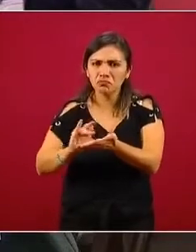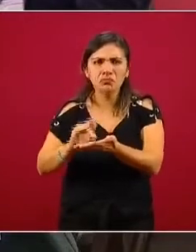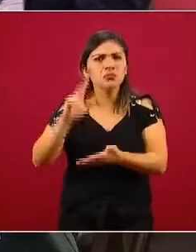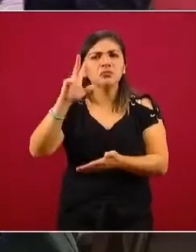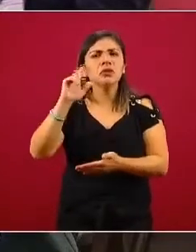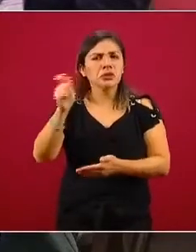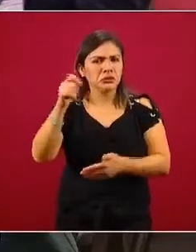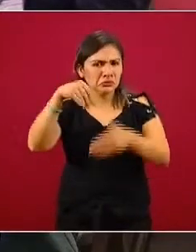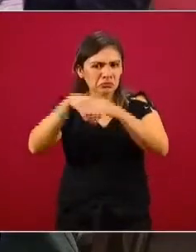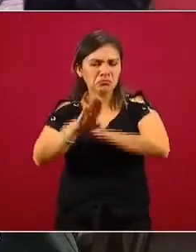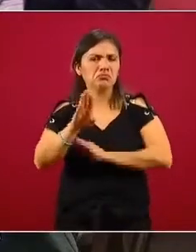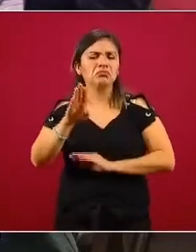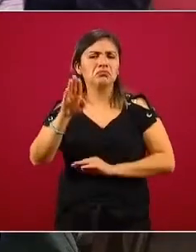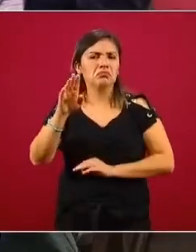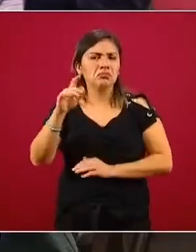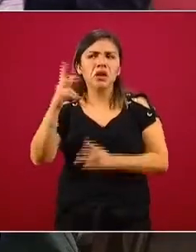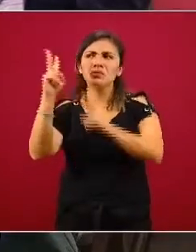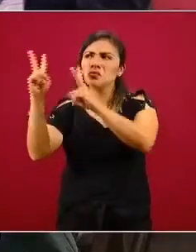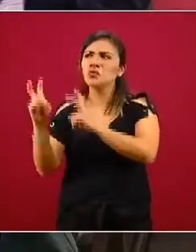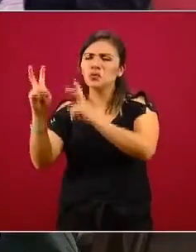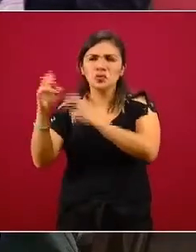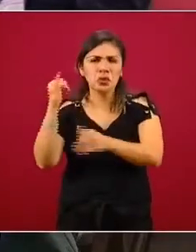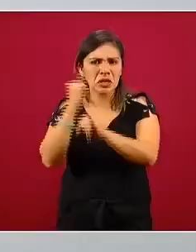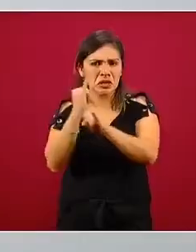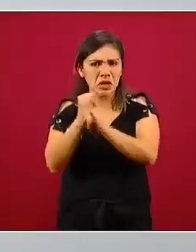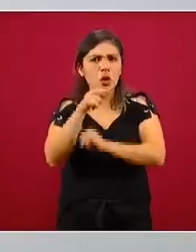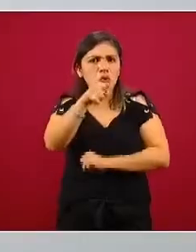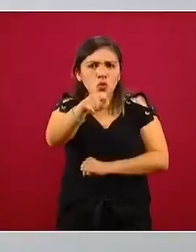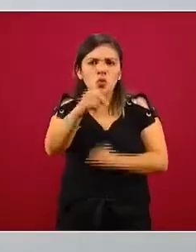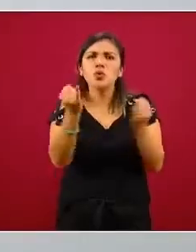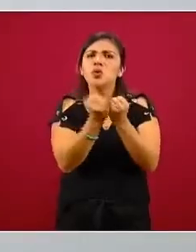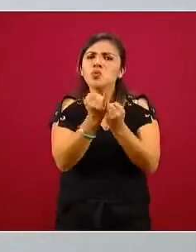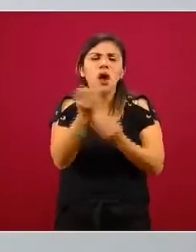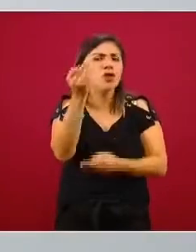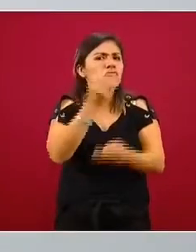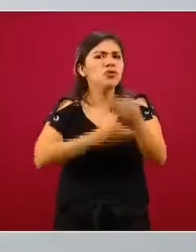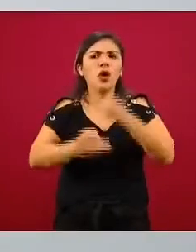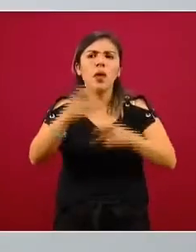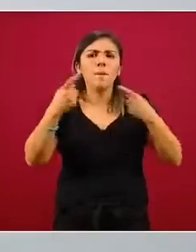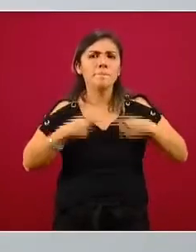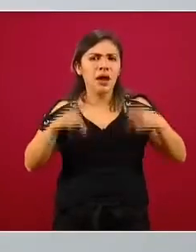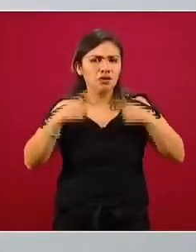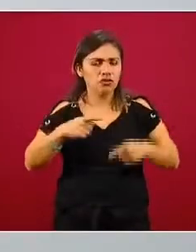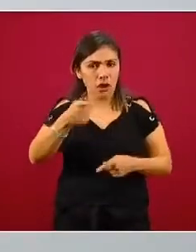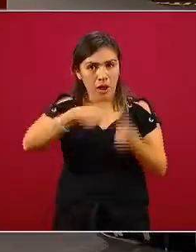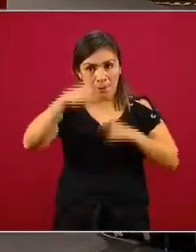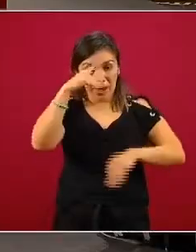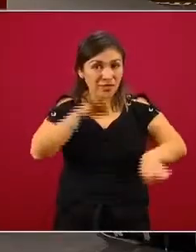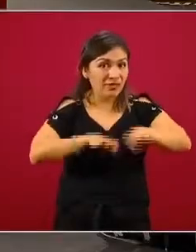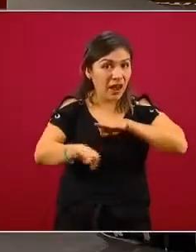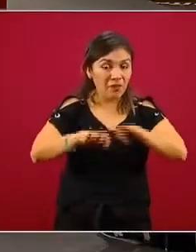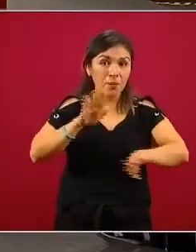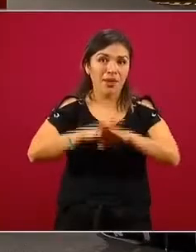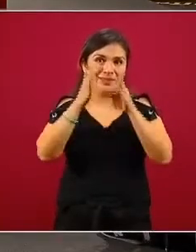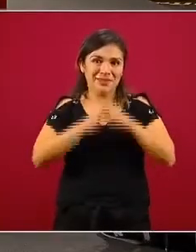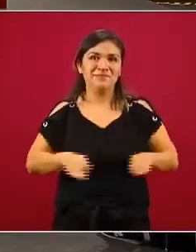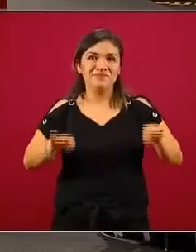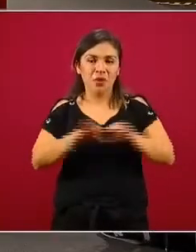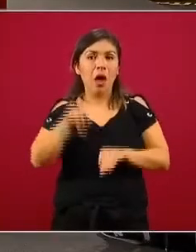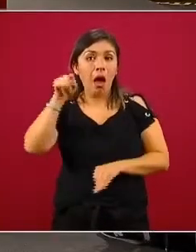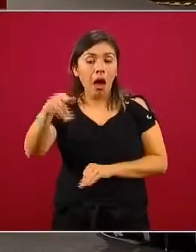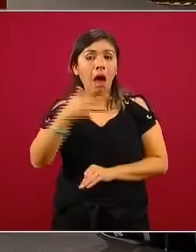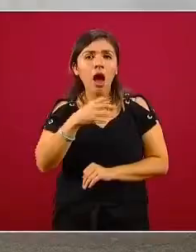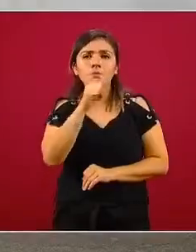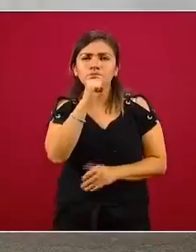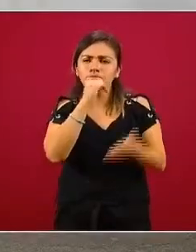intranet. Ustedes lo pueden bajar y no solamente ustedes, sino que lo más importante, nuestro personal de operación. Y ahí viene